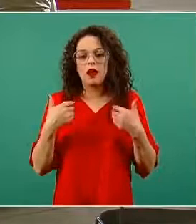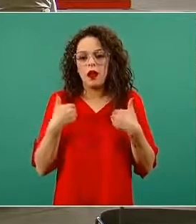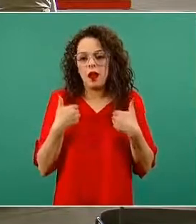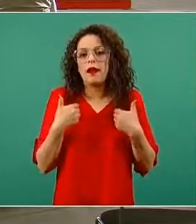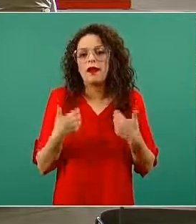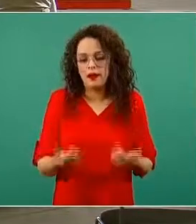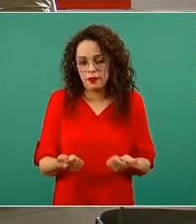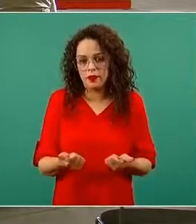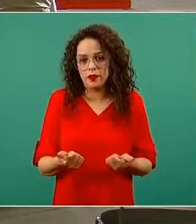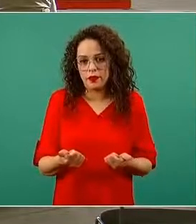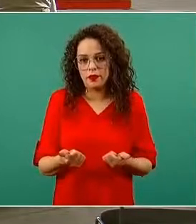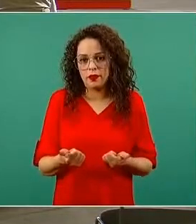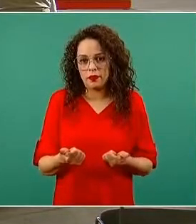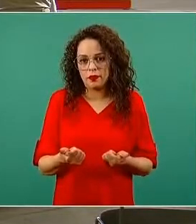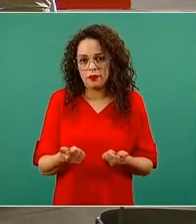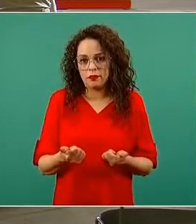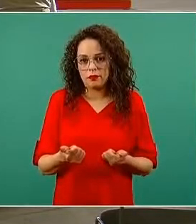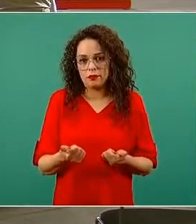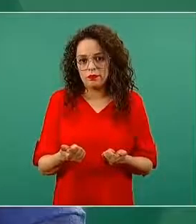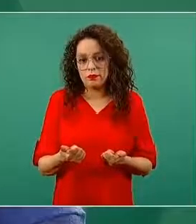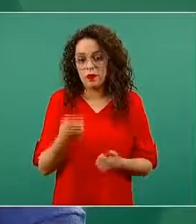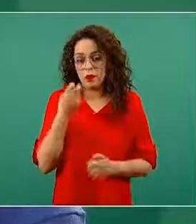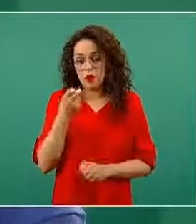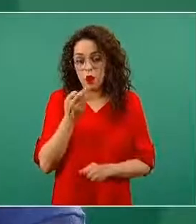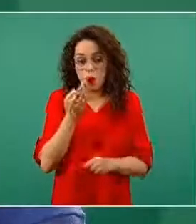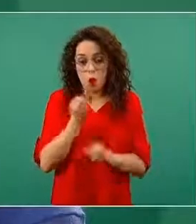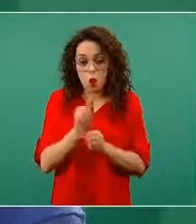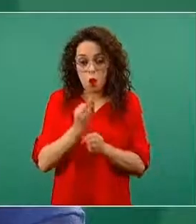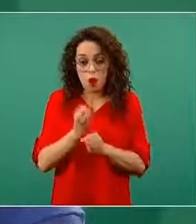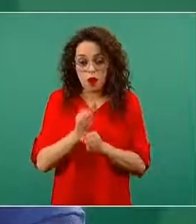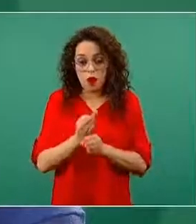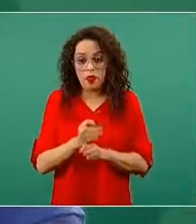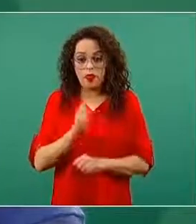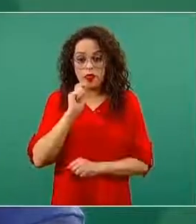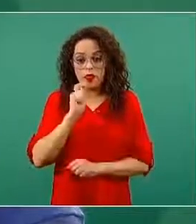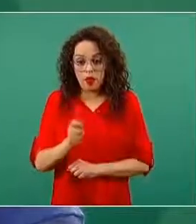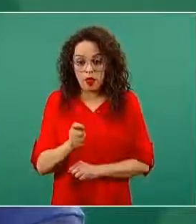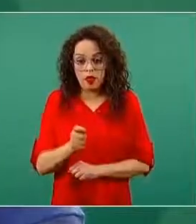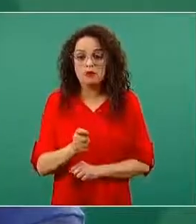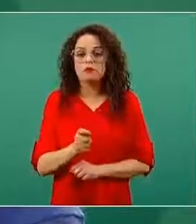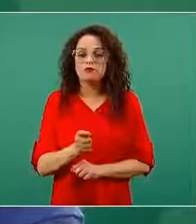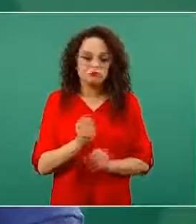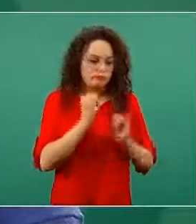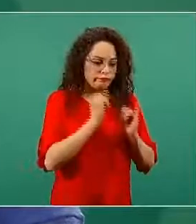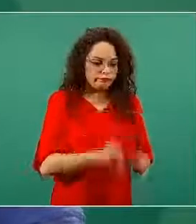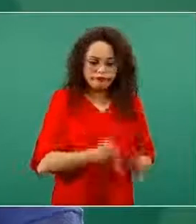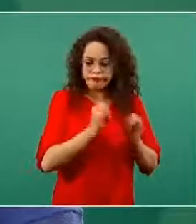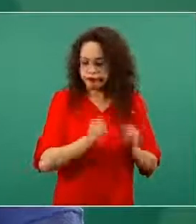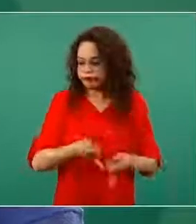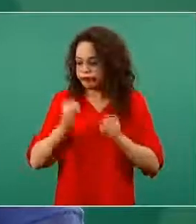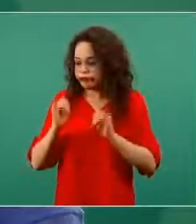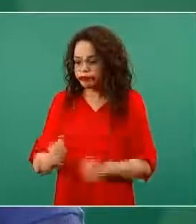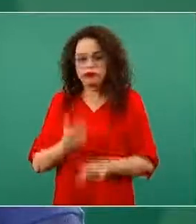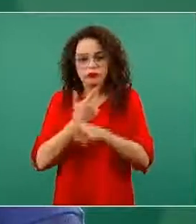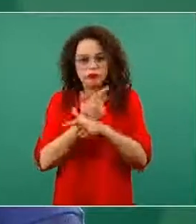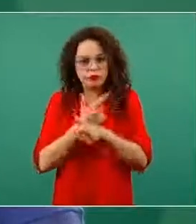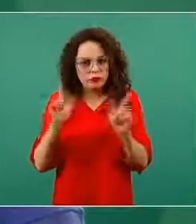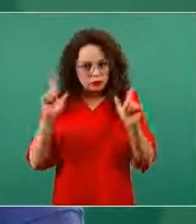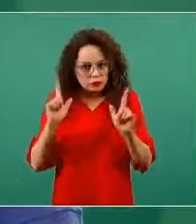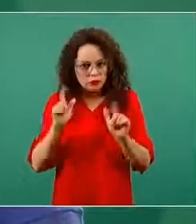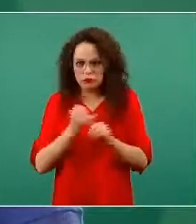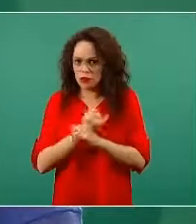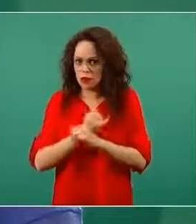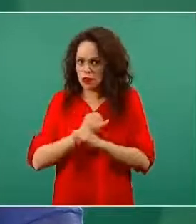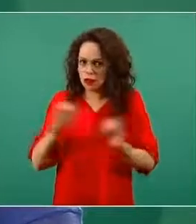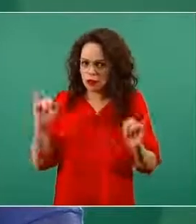lo tanto nuevamente en este ejercicio de autonomía, en este ejercicio de libertad